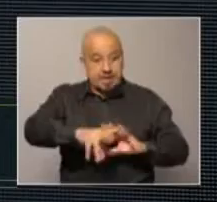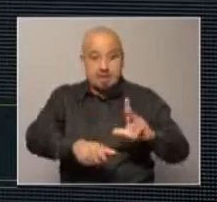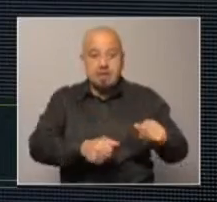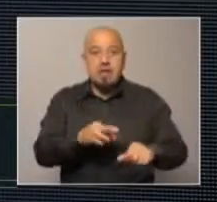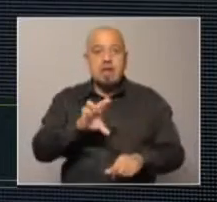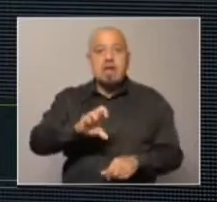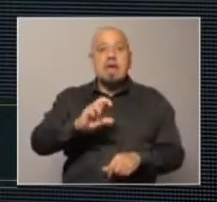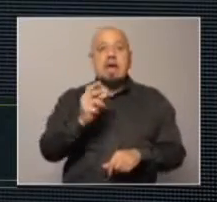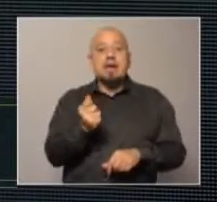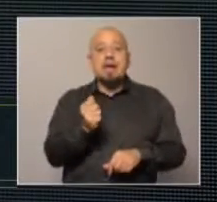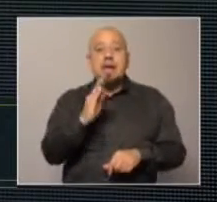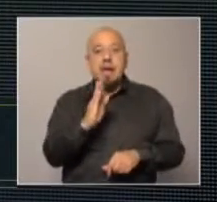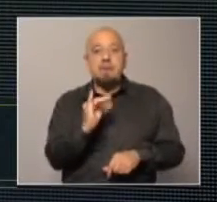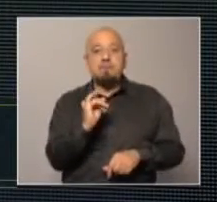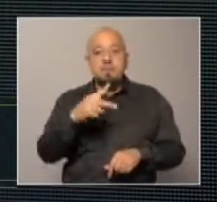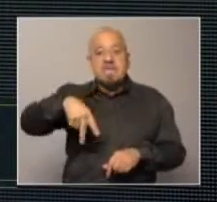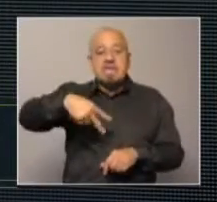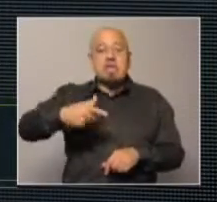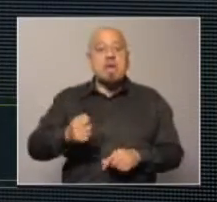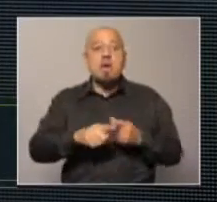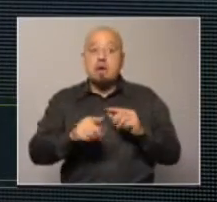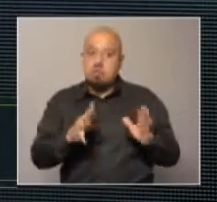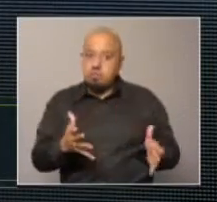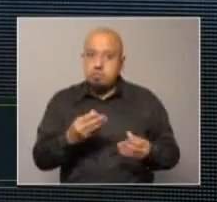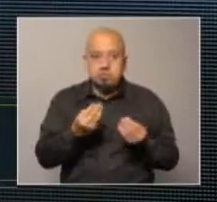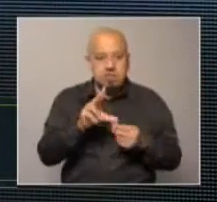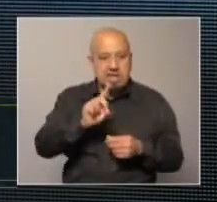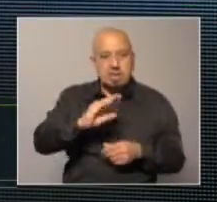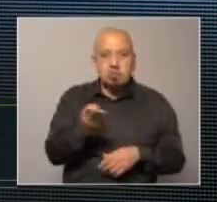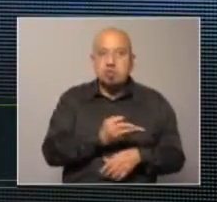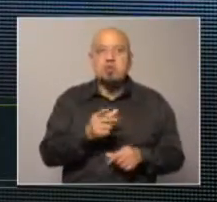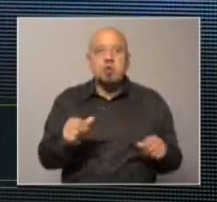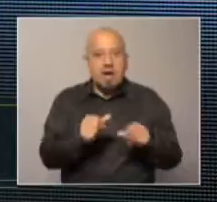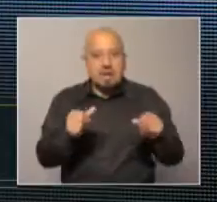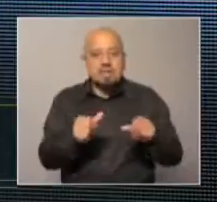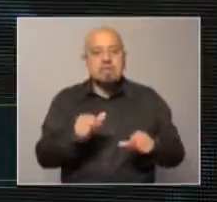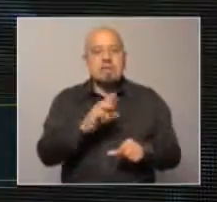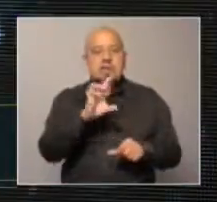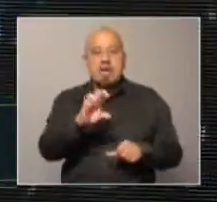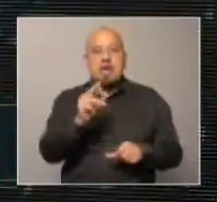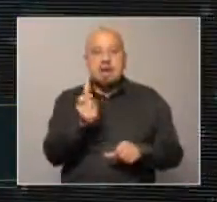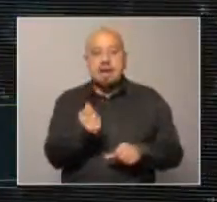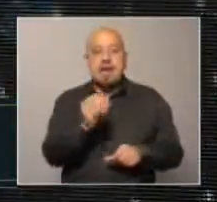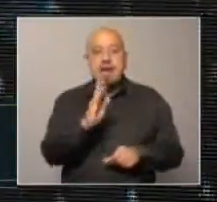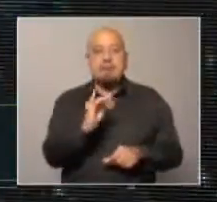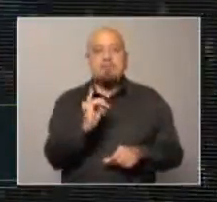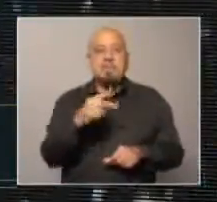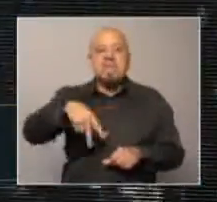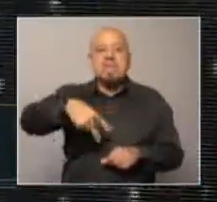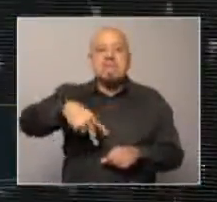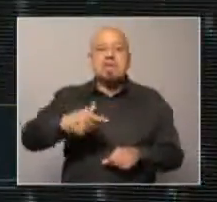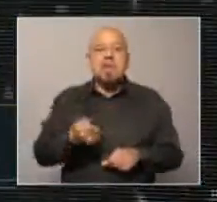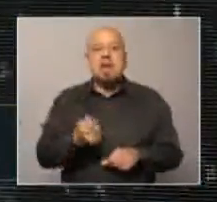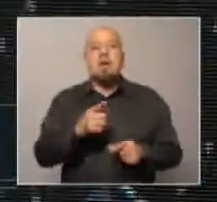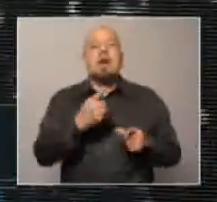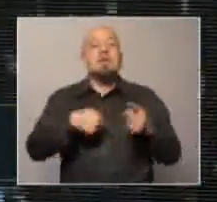decían es un delito muy común que cometen los adolescentes, el 30% cometen rapiñas y están recluidos por ese motivo. Y después